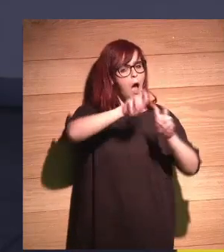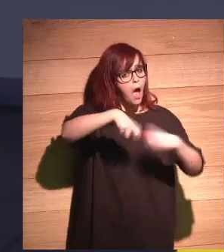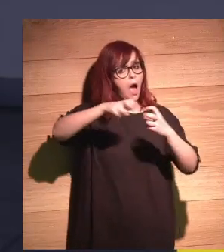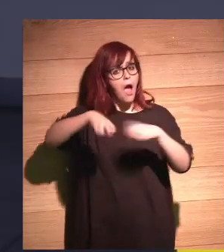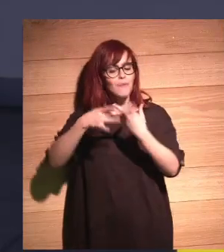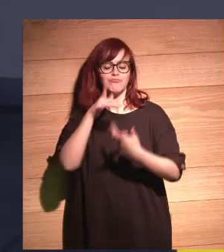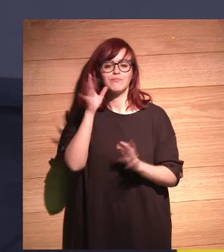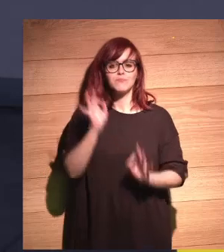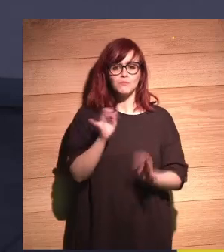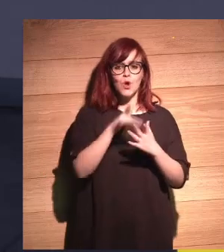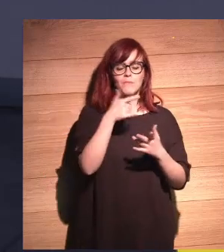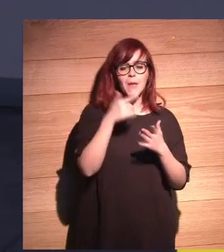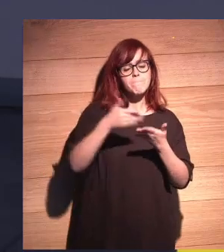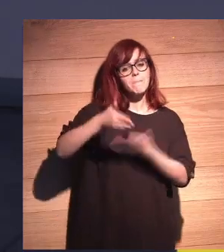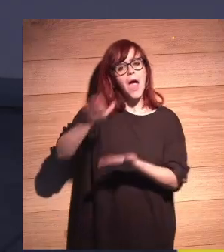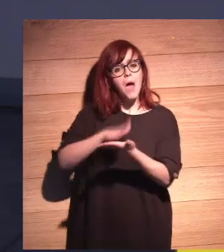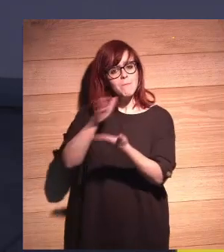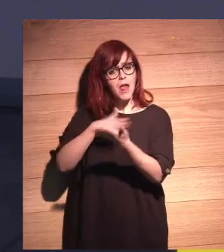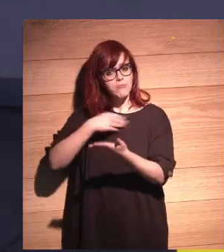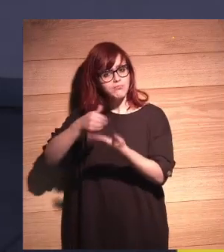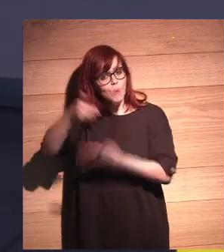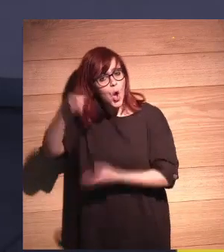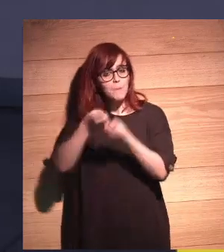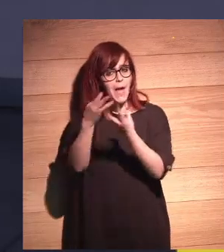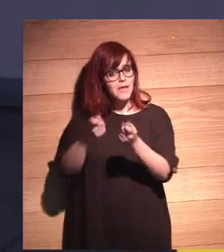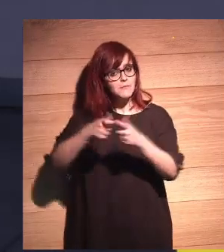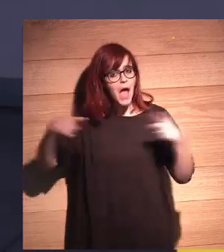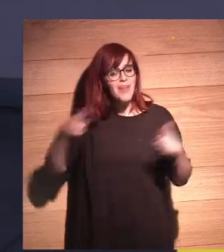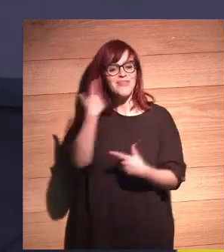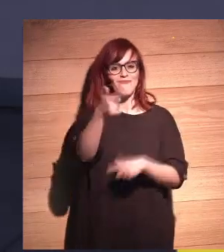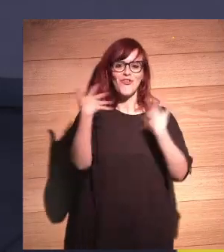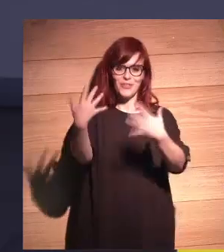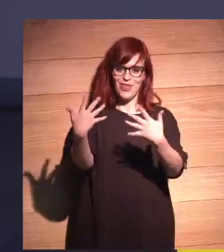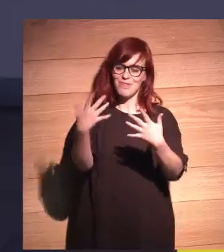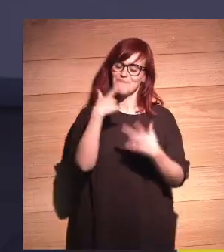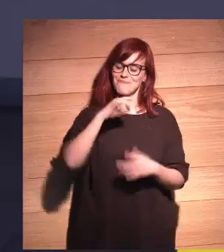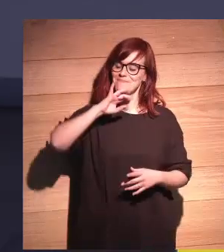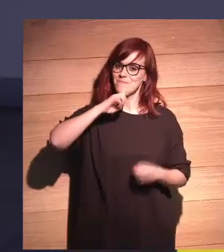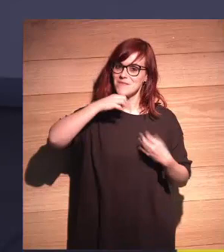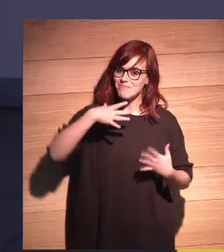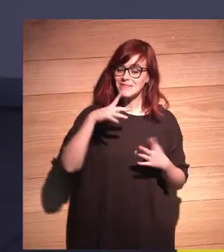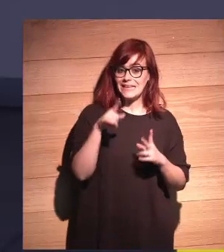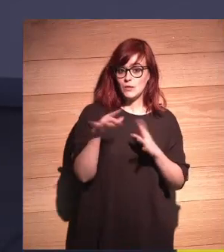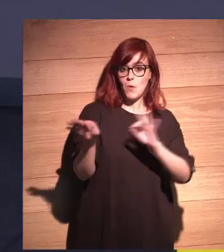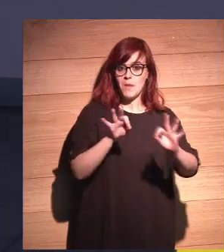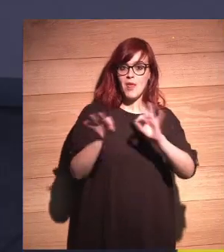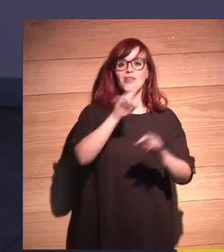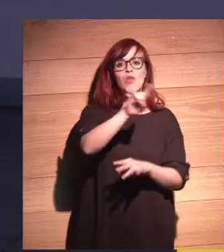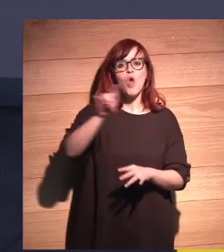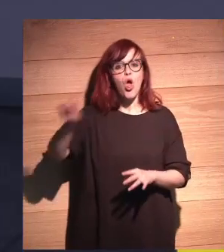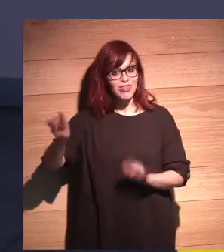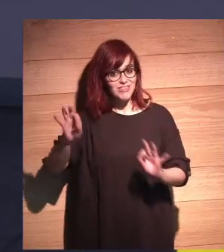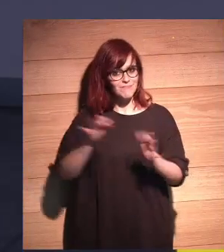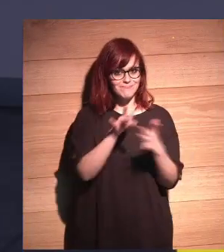Crecemos en todos los ámbitos. En el papel seguimos sumando números, vamos ya por el 110 y estamos preparando el